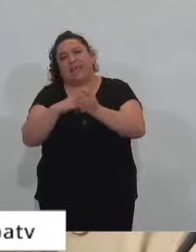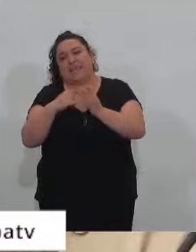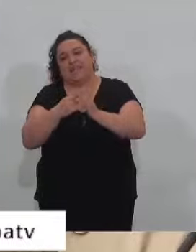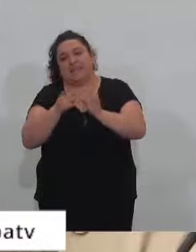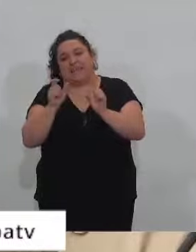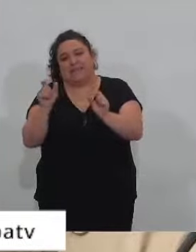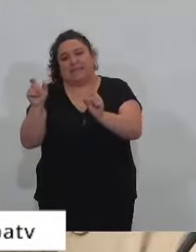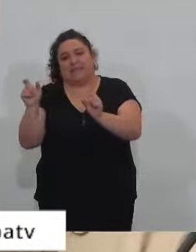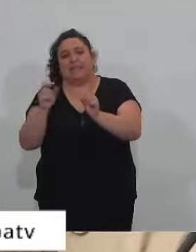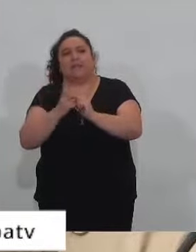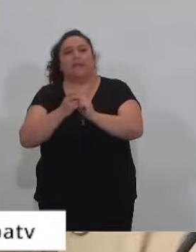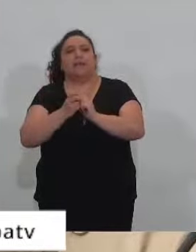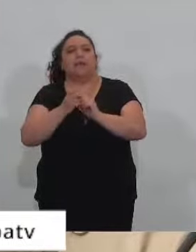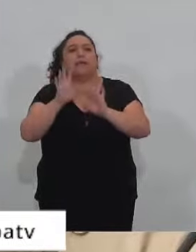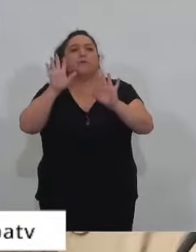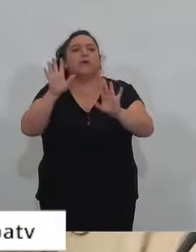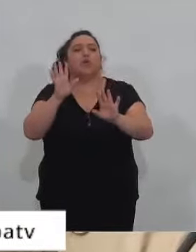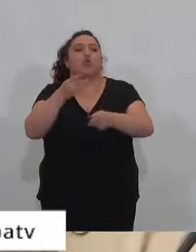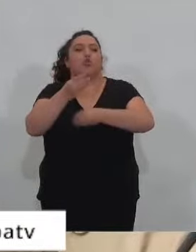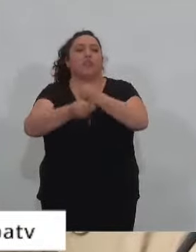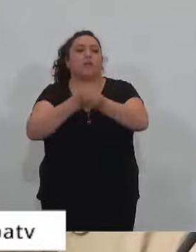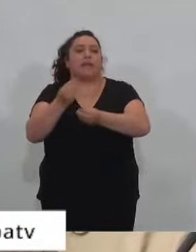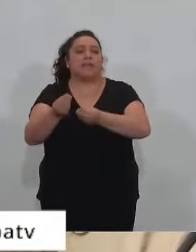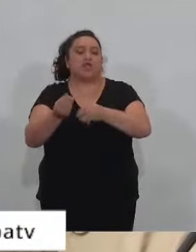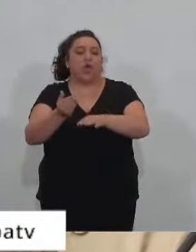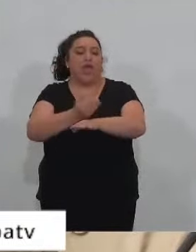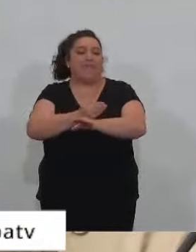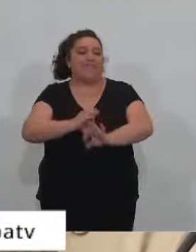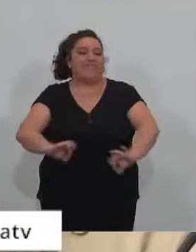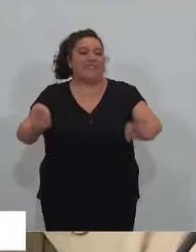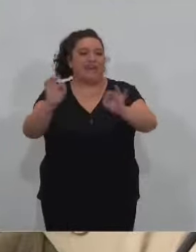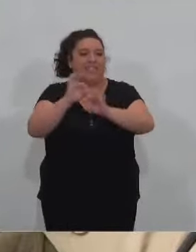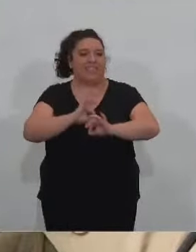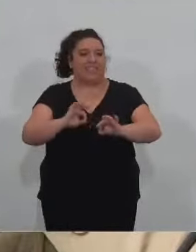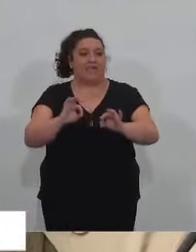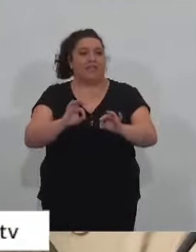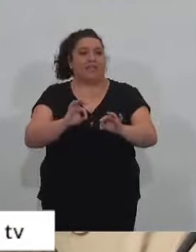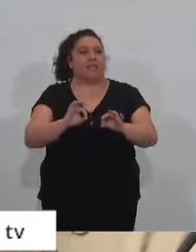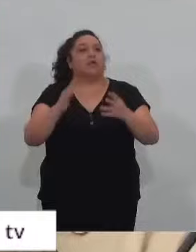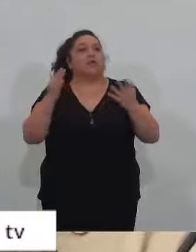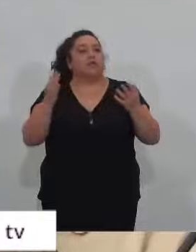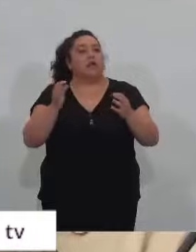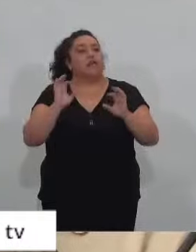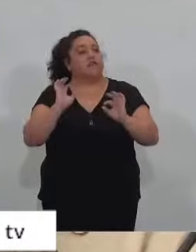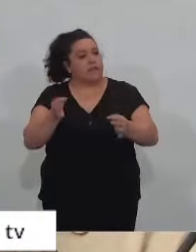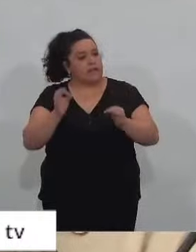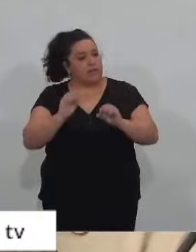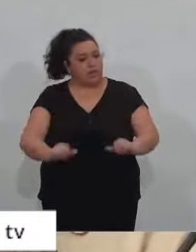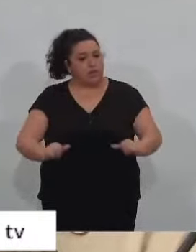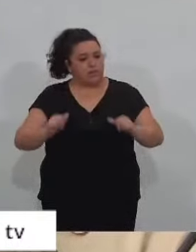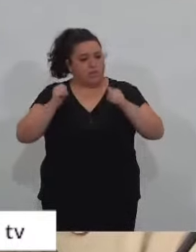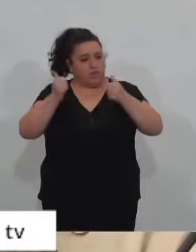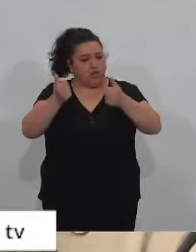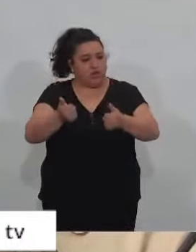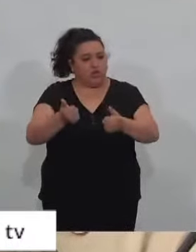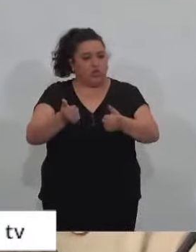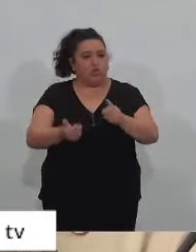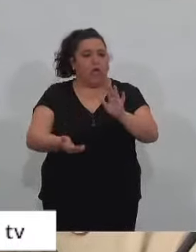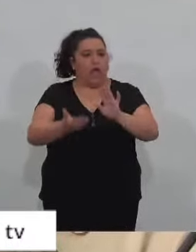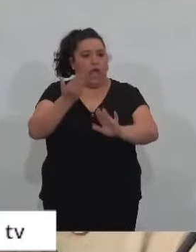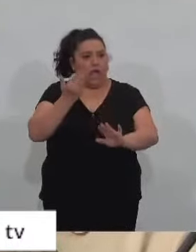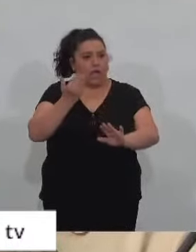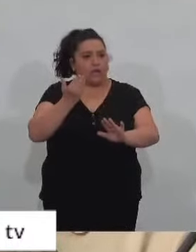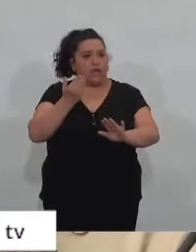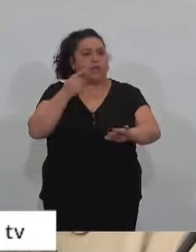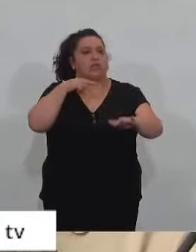momento. Efectivamente, se inició el trámite para darla de alta, se hace la primera inspección y se nos advierten de que simplemente